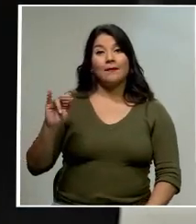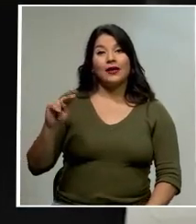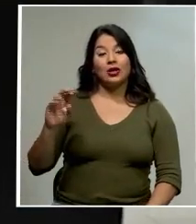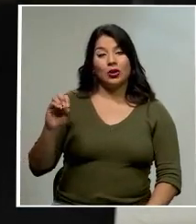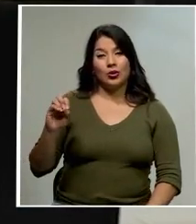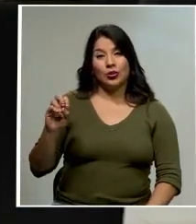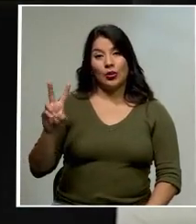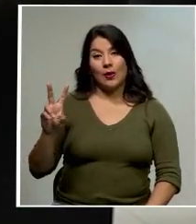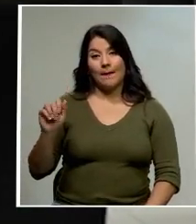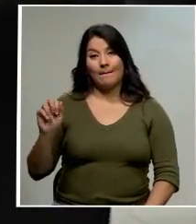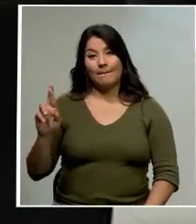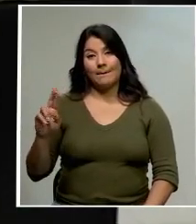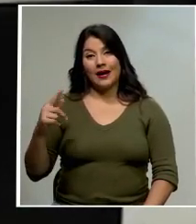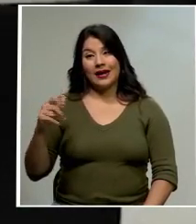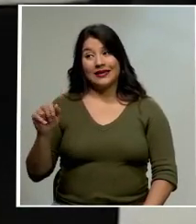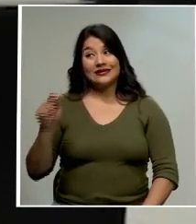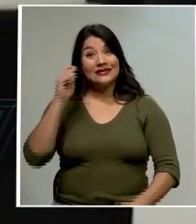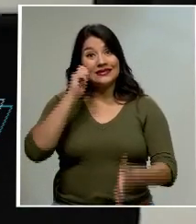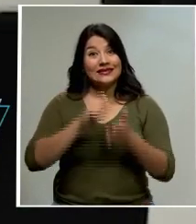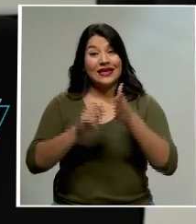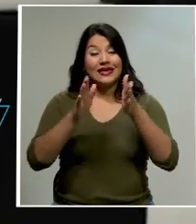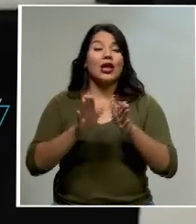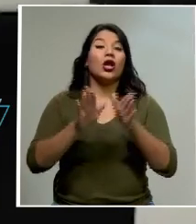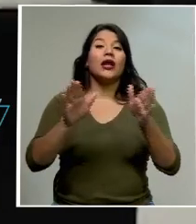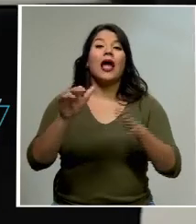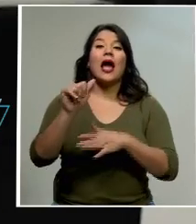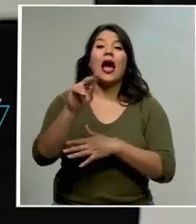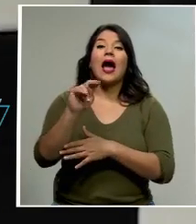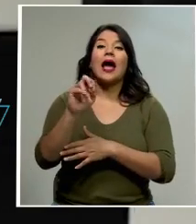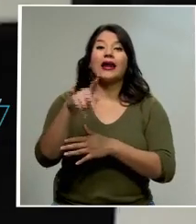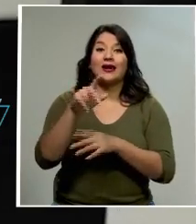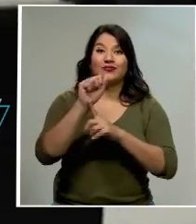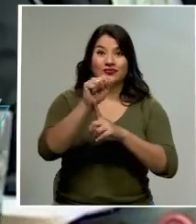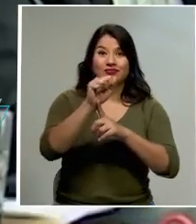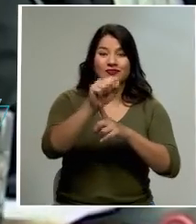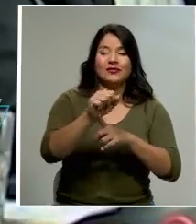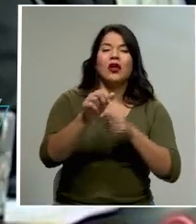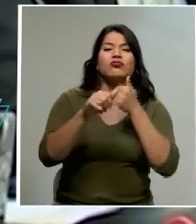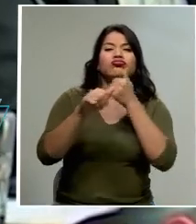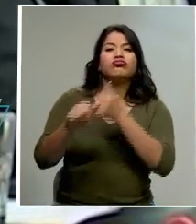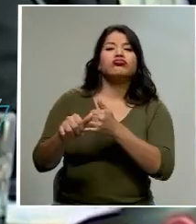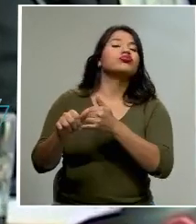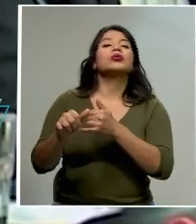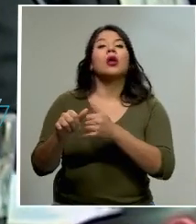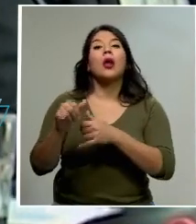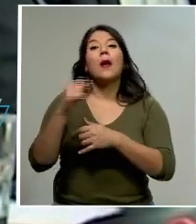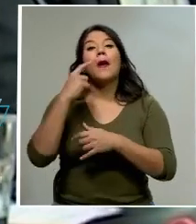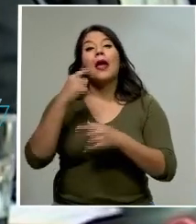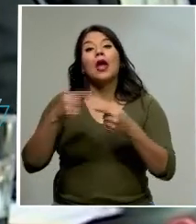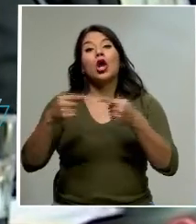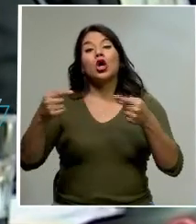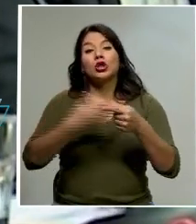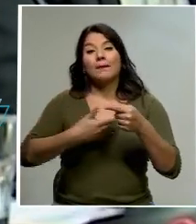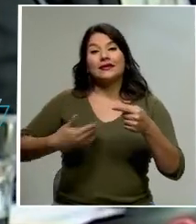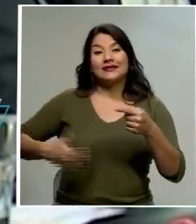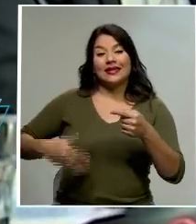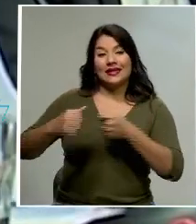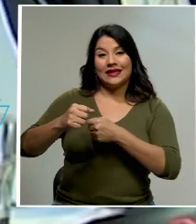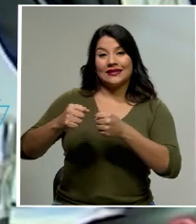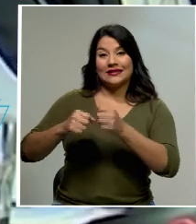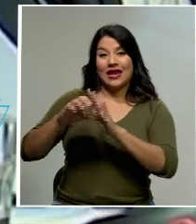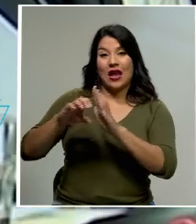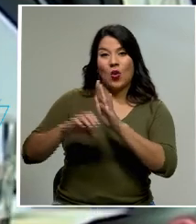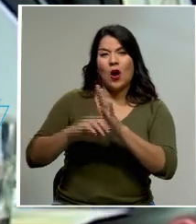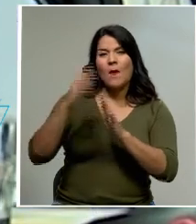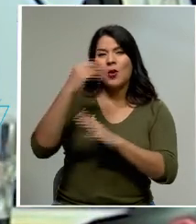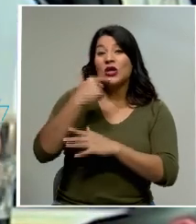ANEP, presentó una denuncia en la Corte Suprema de Justicia en contra de Fernando Castillo, presidente de la Sala Constitucional, ya que asegura que adelantó criterio